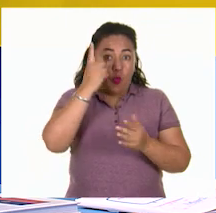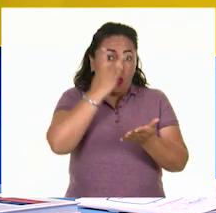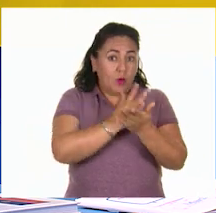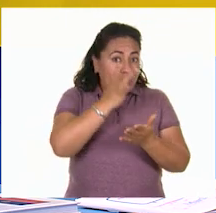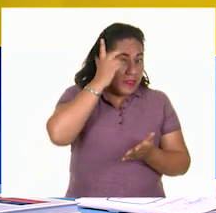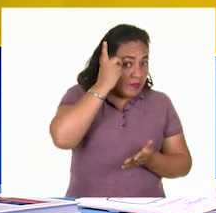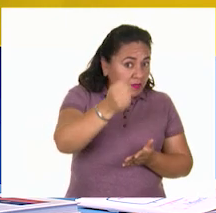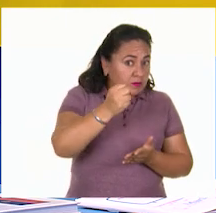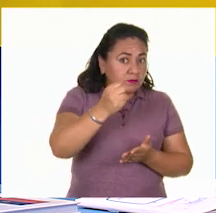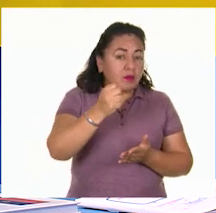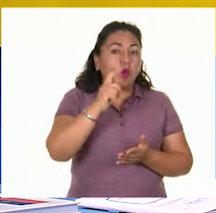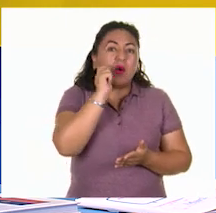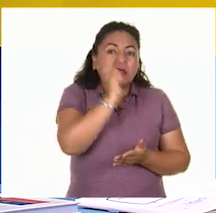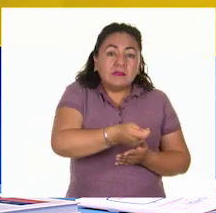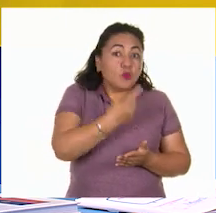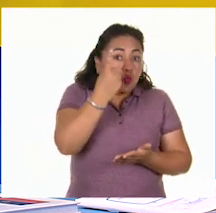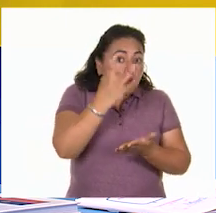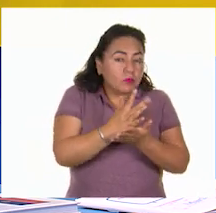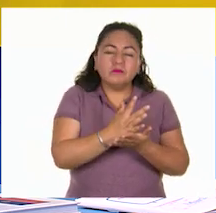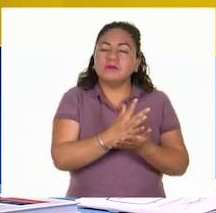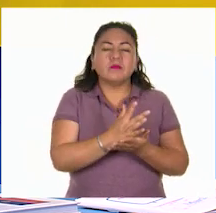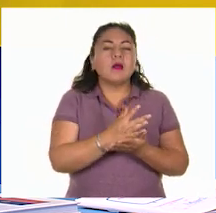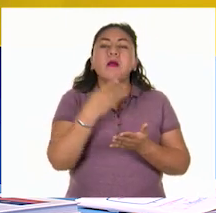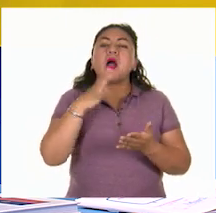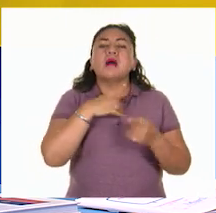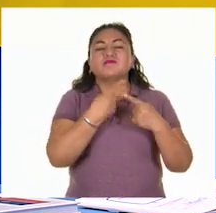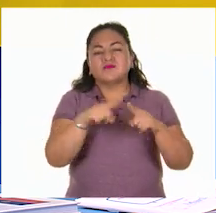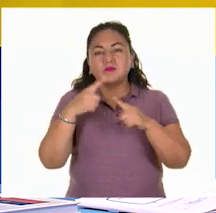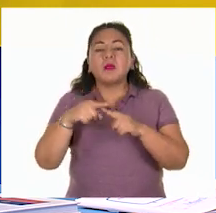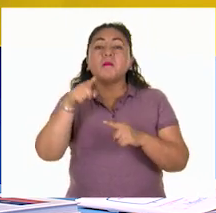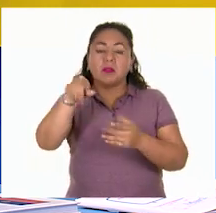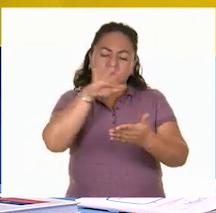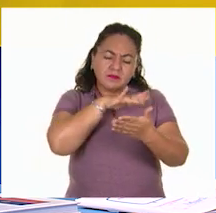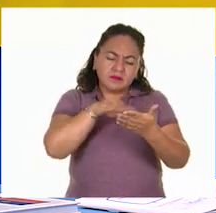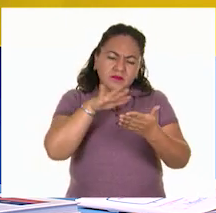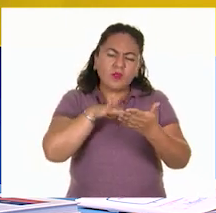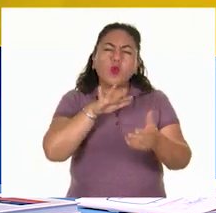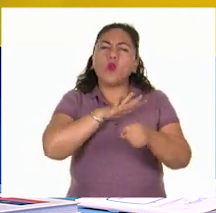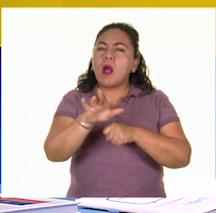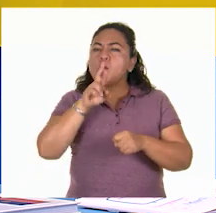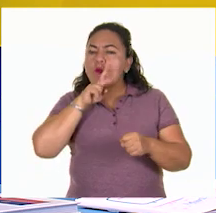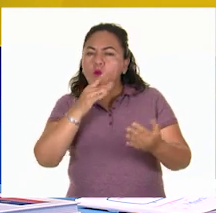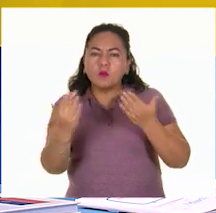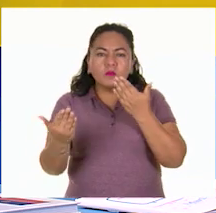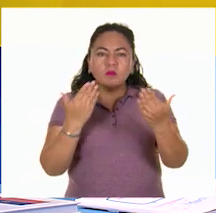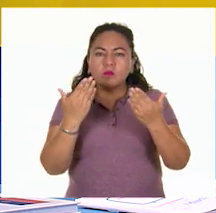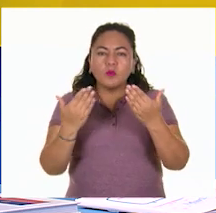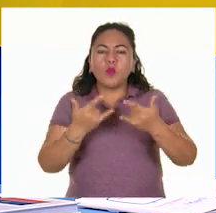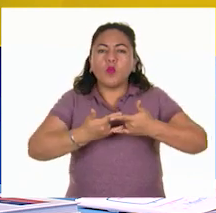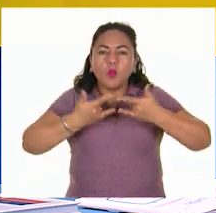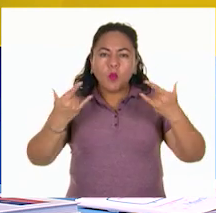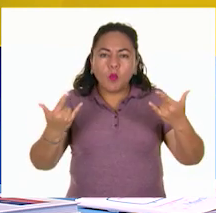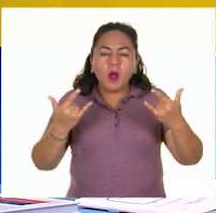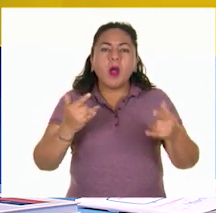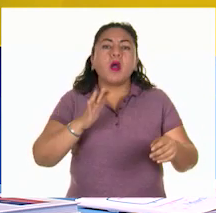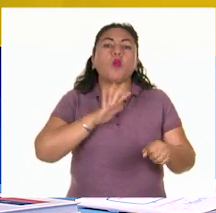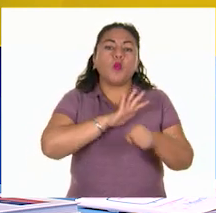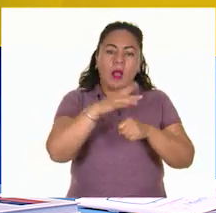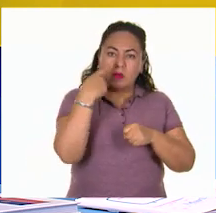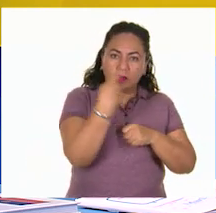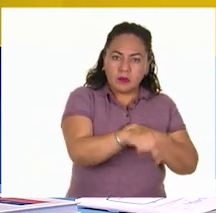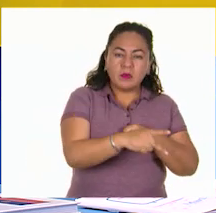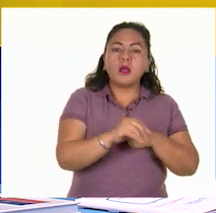únicas. Sin embargo, tras leerlas, quiero que me digas cuál retrata mejor al cuento y cuál a la obra de